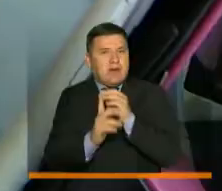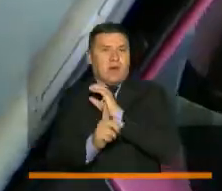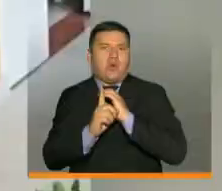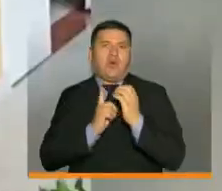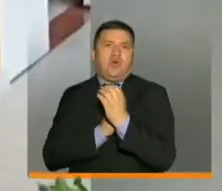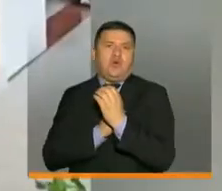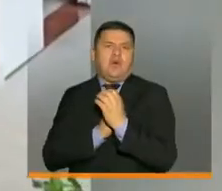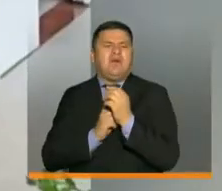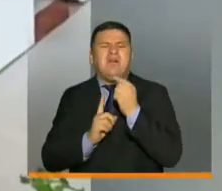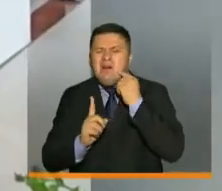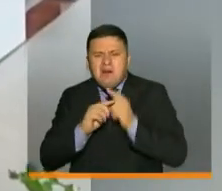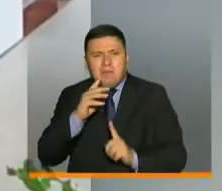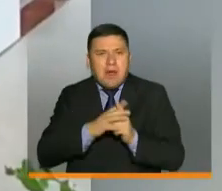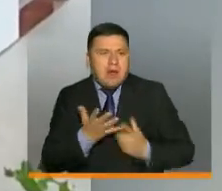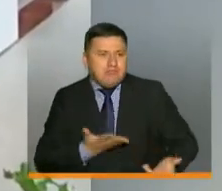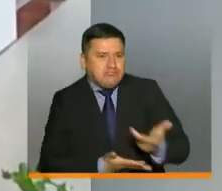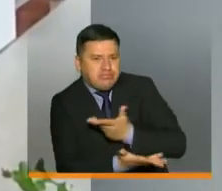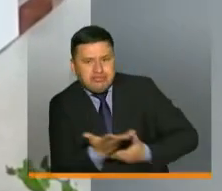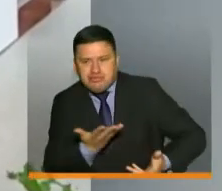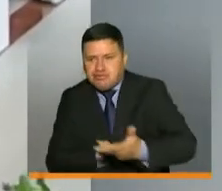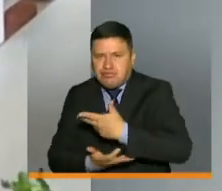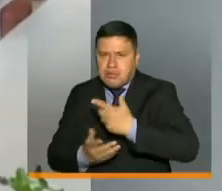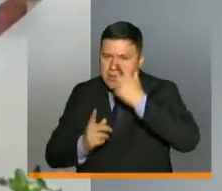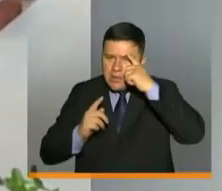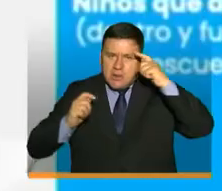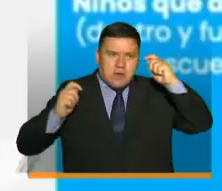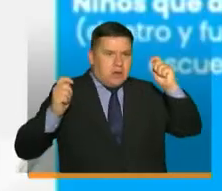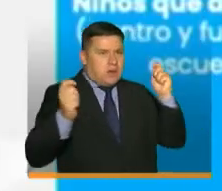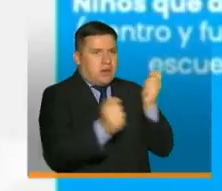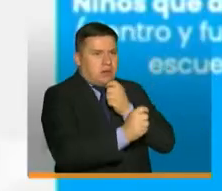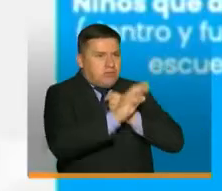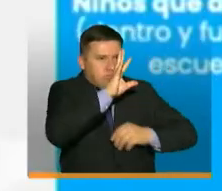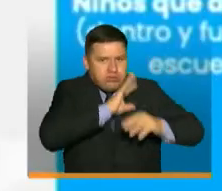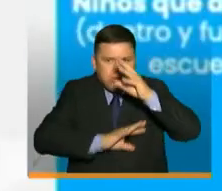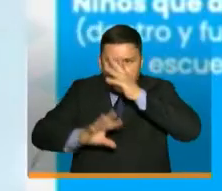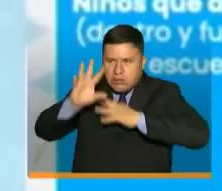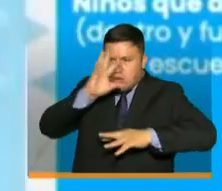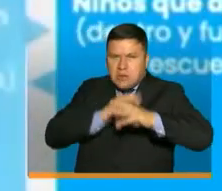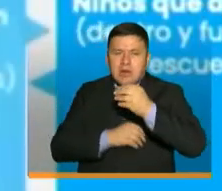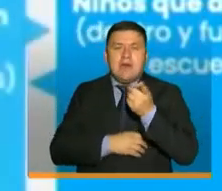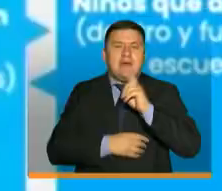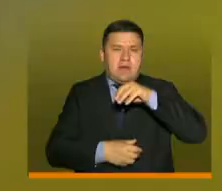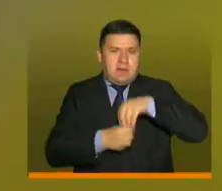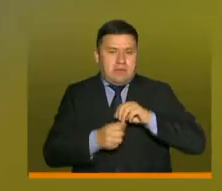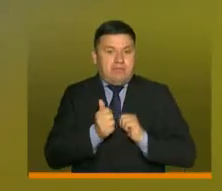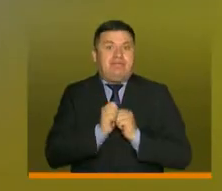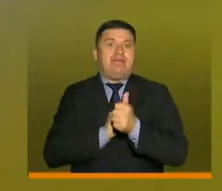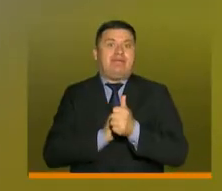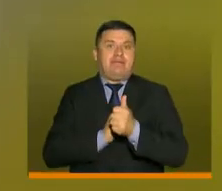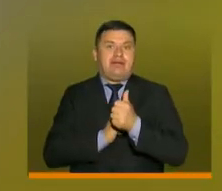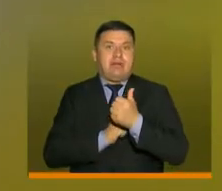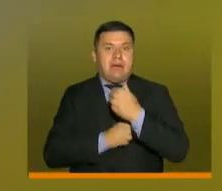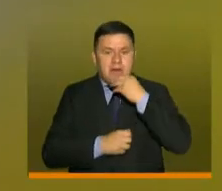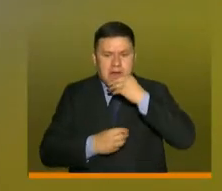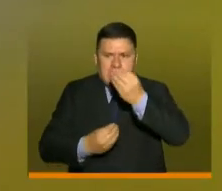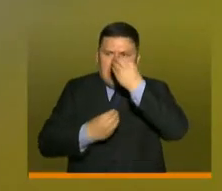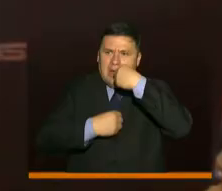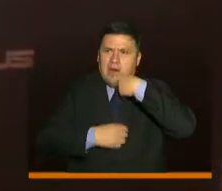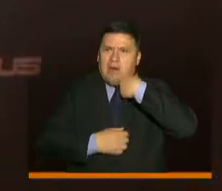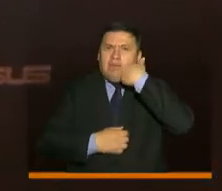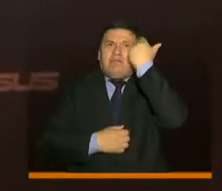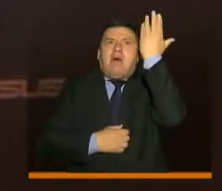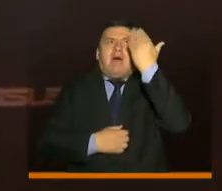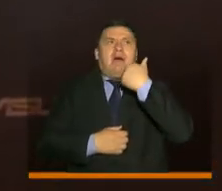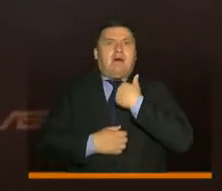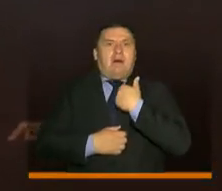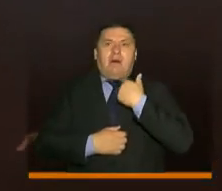medio de la interacción. Y por eso entendemos que la transformación y el aprendizaje también pasa por los adultos. Y estos adultos no son